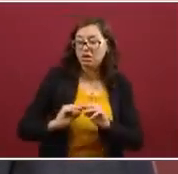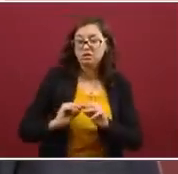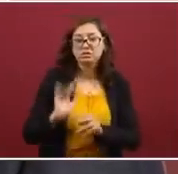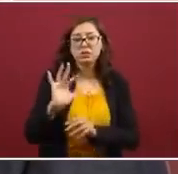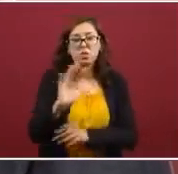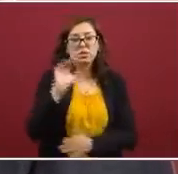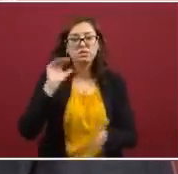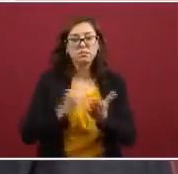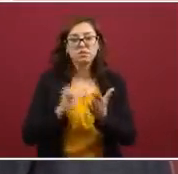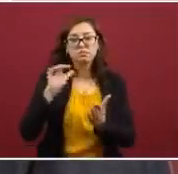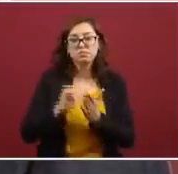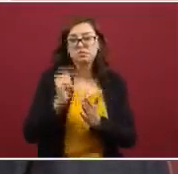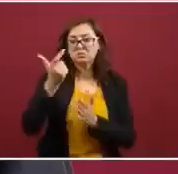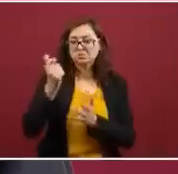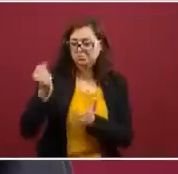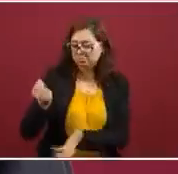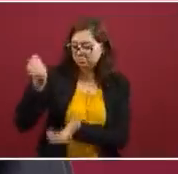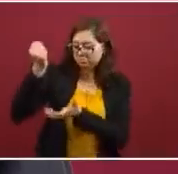millones de pesos.